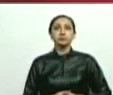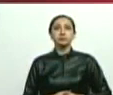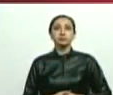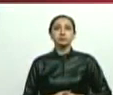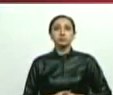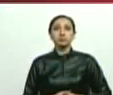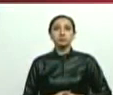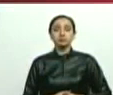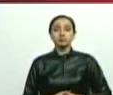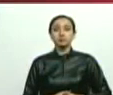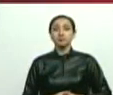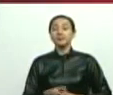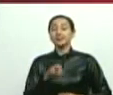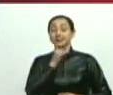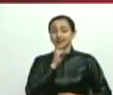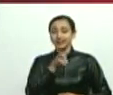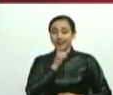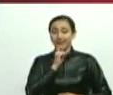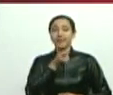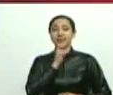Esto no es fácil.